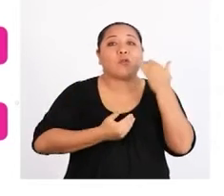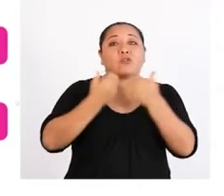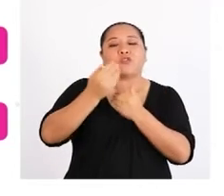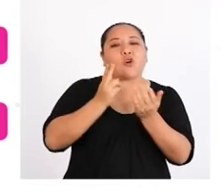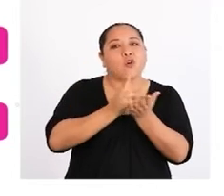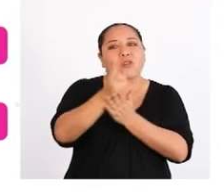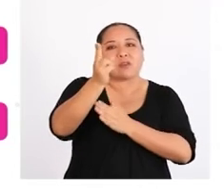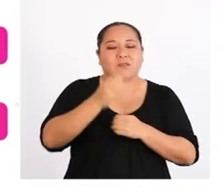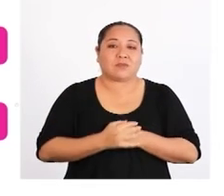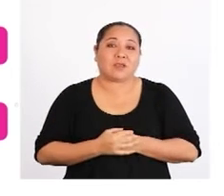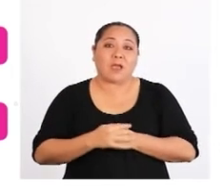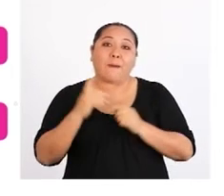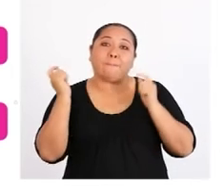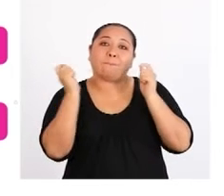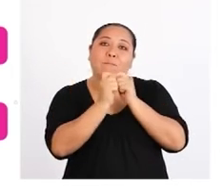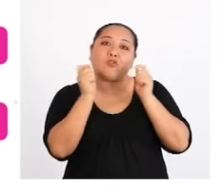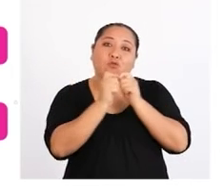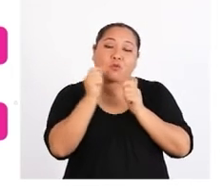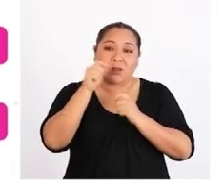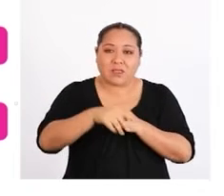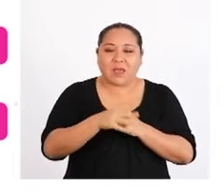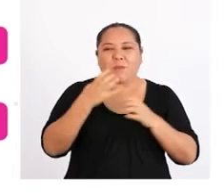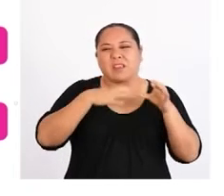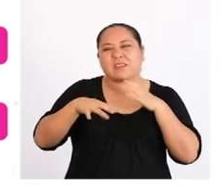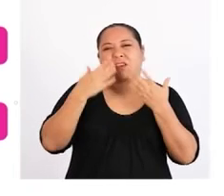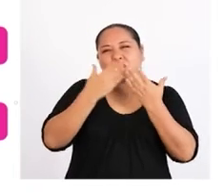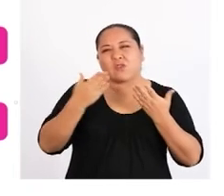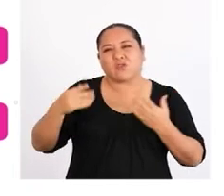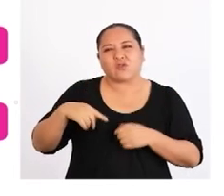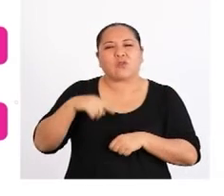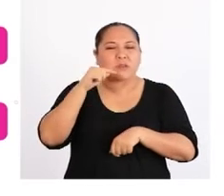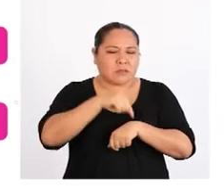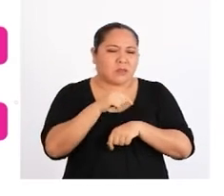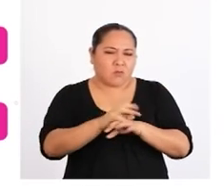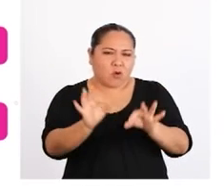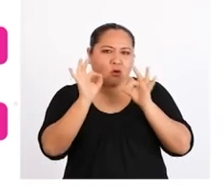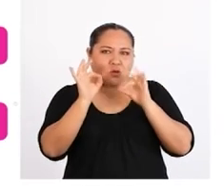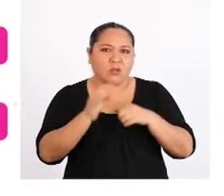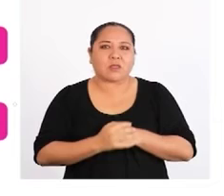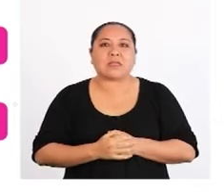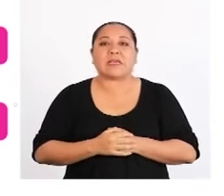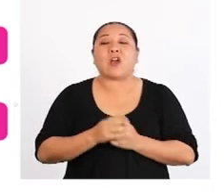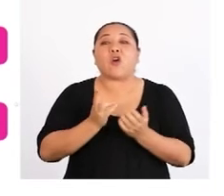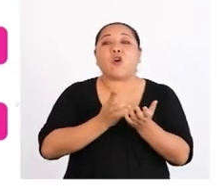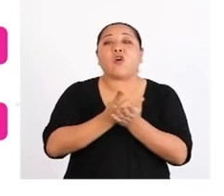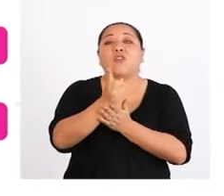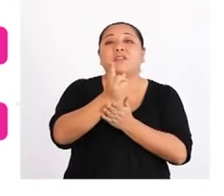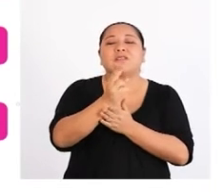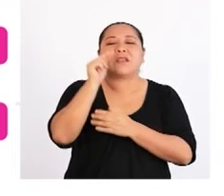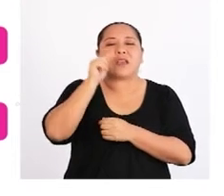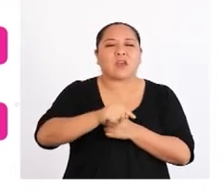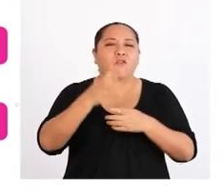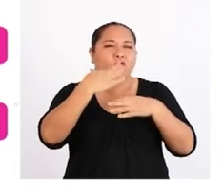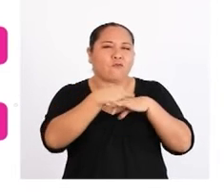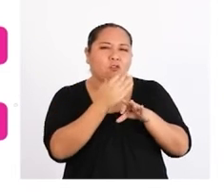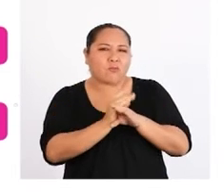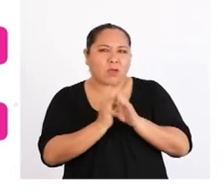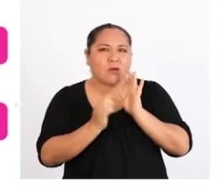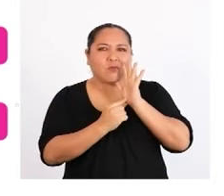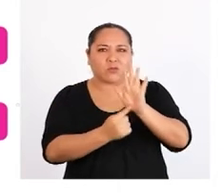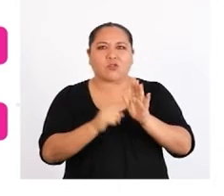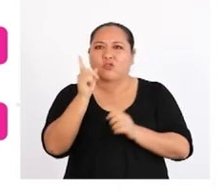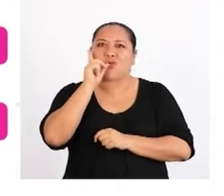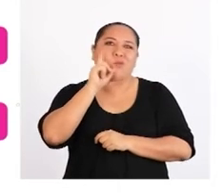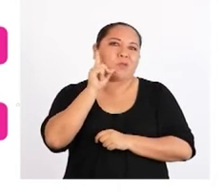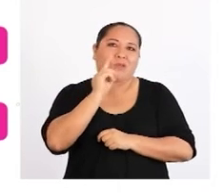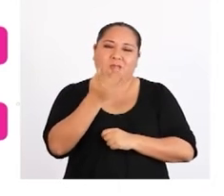proceder honesto, la puntualidad para hacer las cosas en su debido momento, la sinceridad como el modo de expresarse